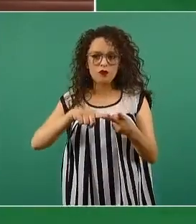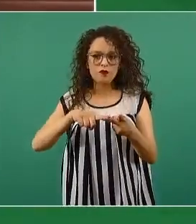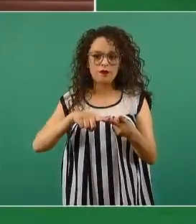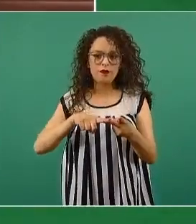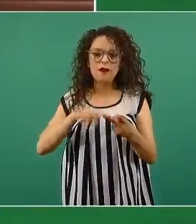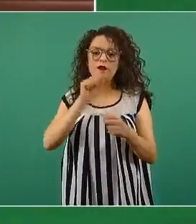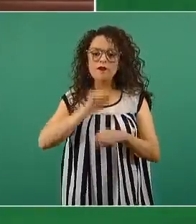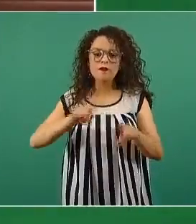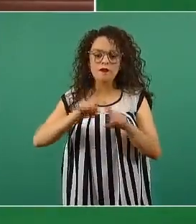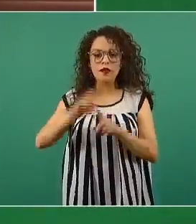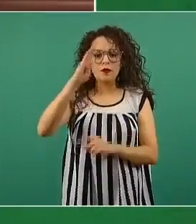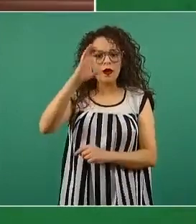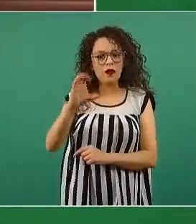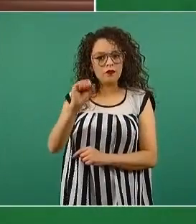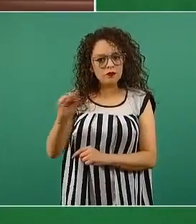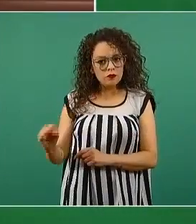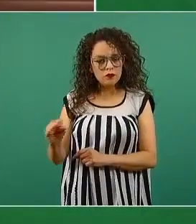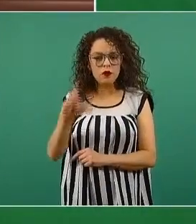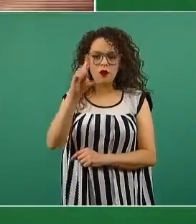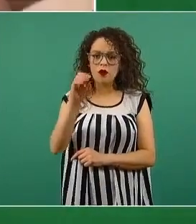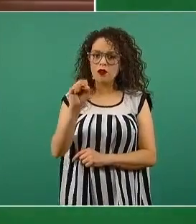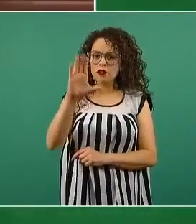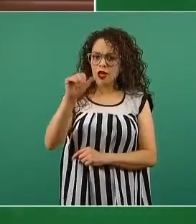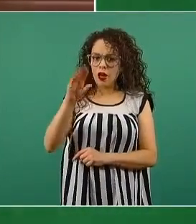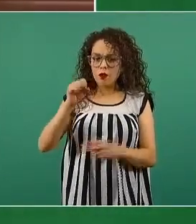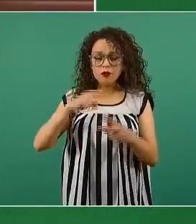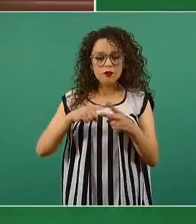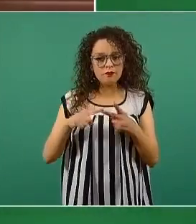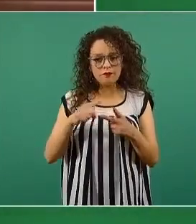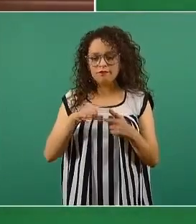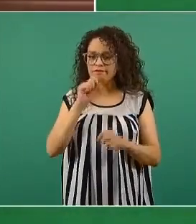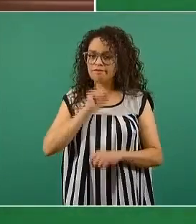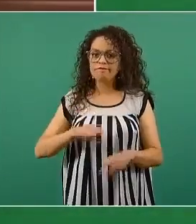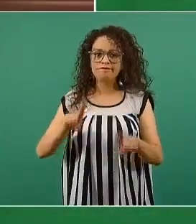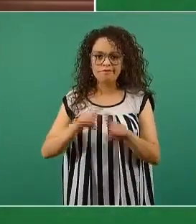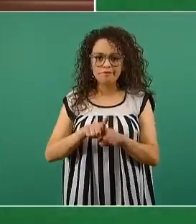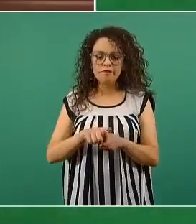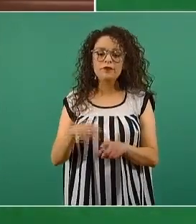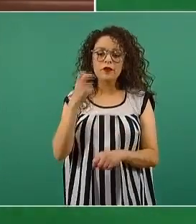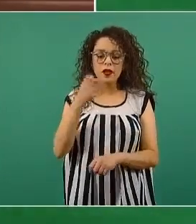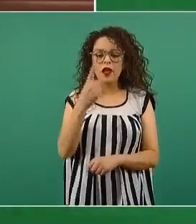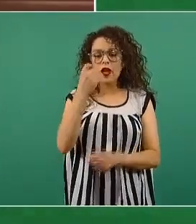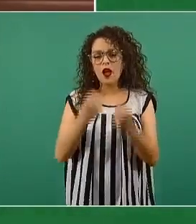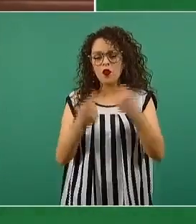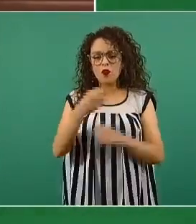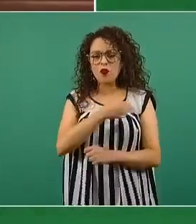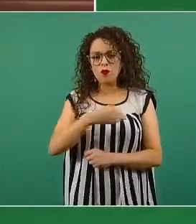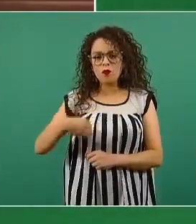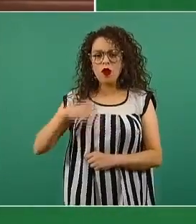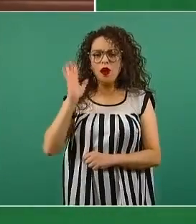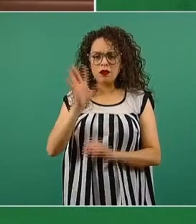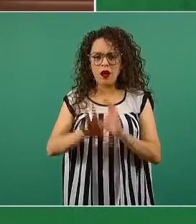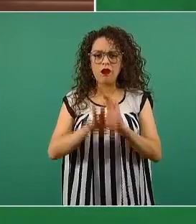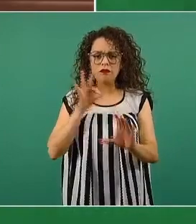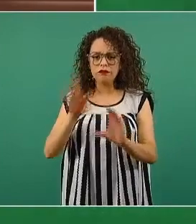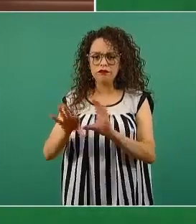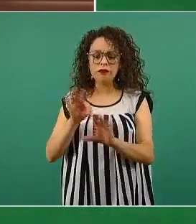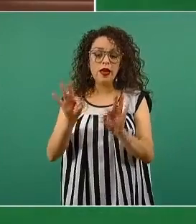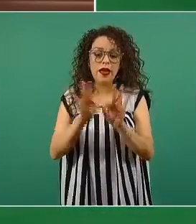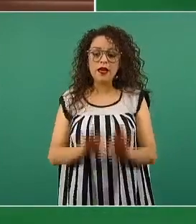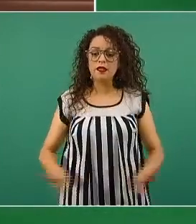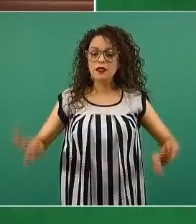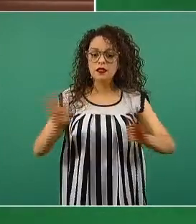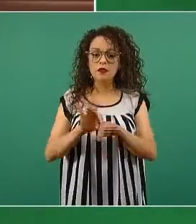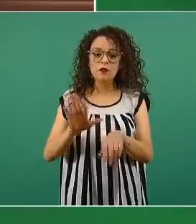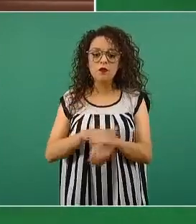en Baja California Sur, Los Cabos, y así hemos identificado algunos municipios que son de mayor prioridad por el